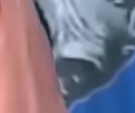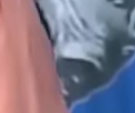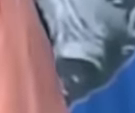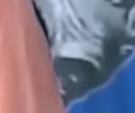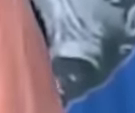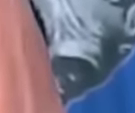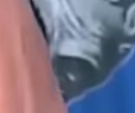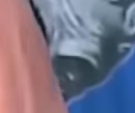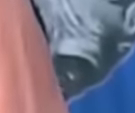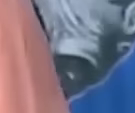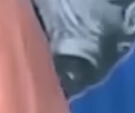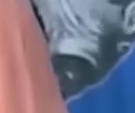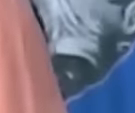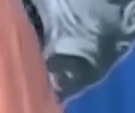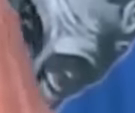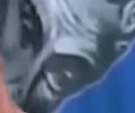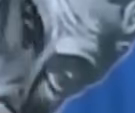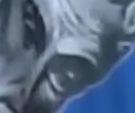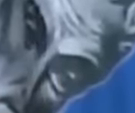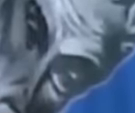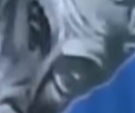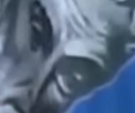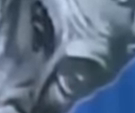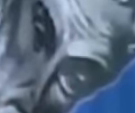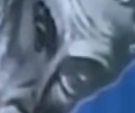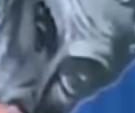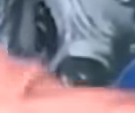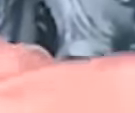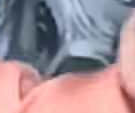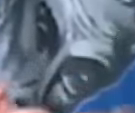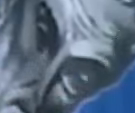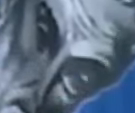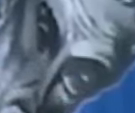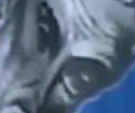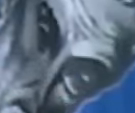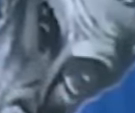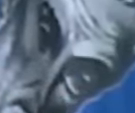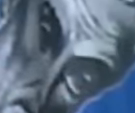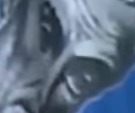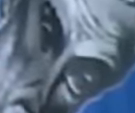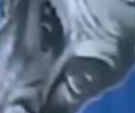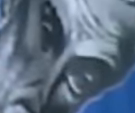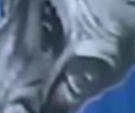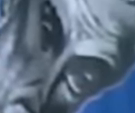existía, desde que salía el sol hasta que se acostaba.